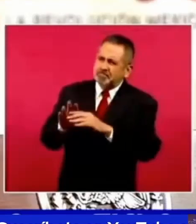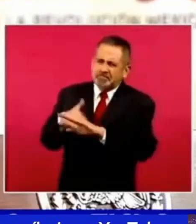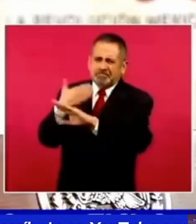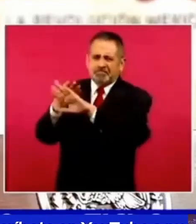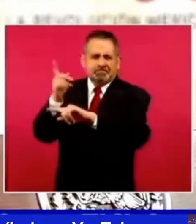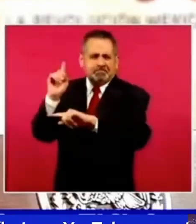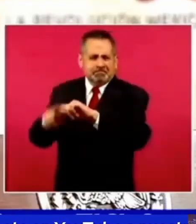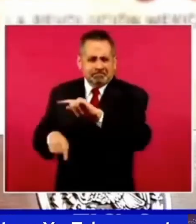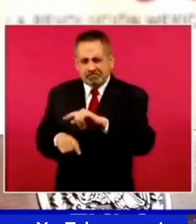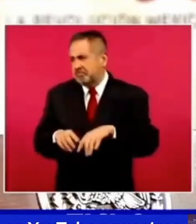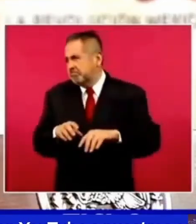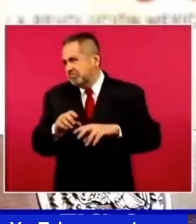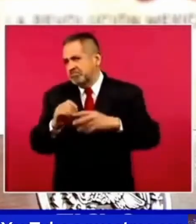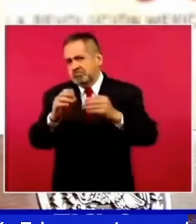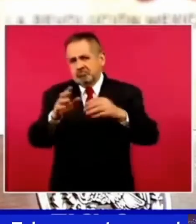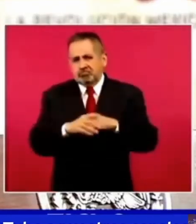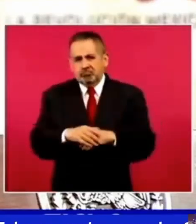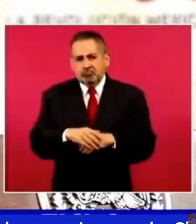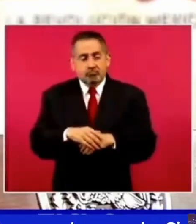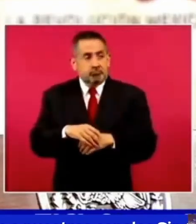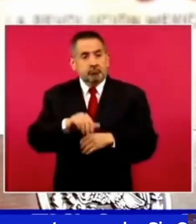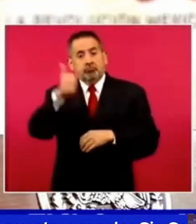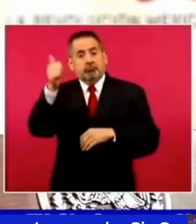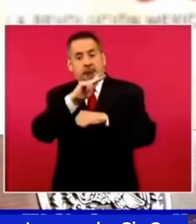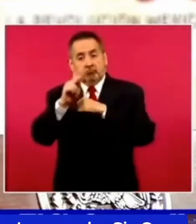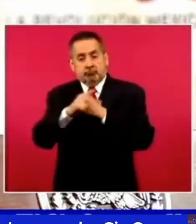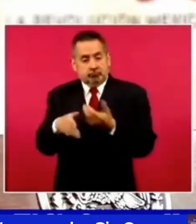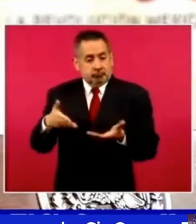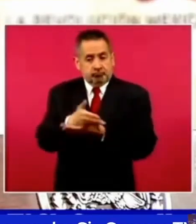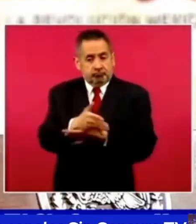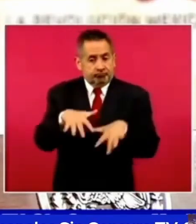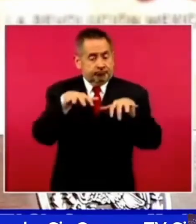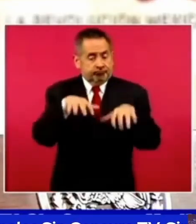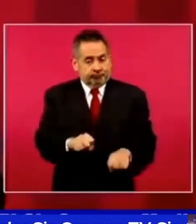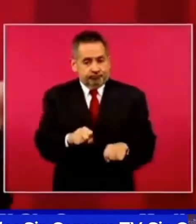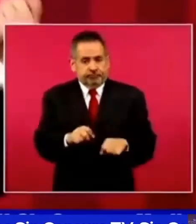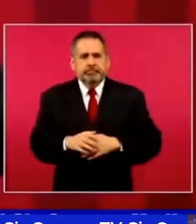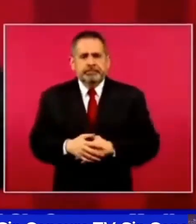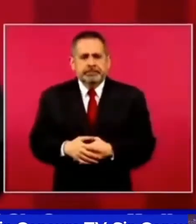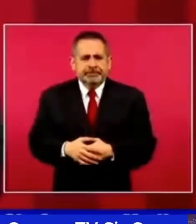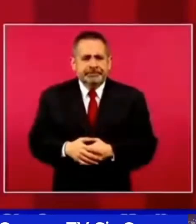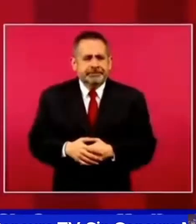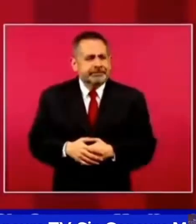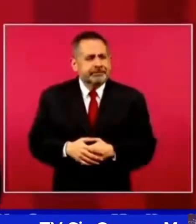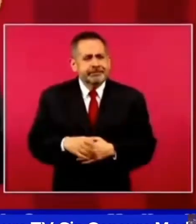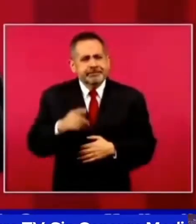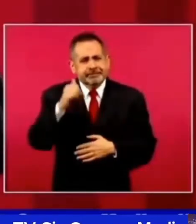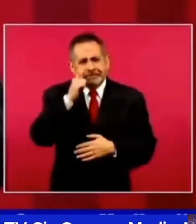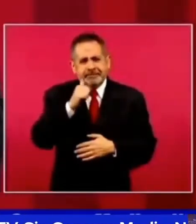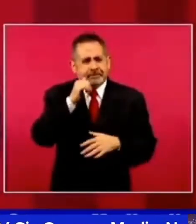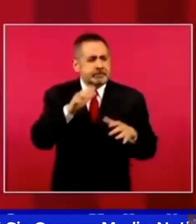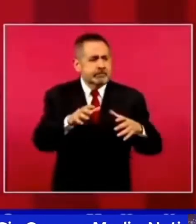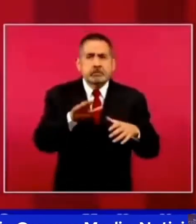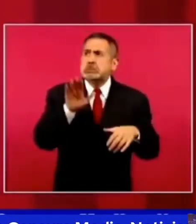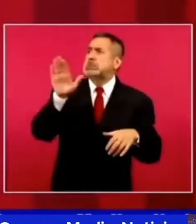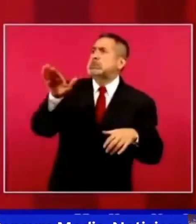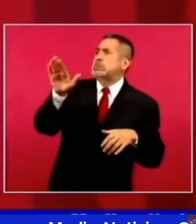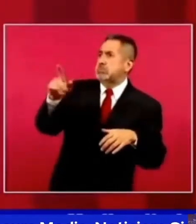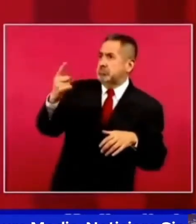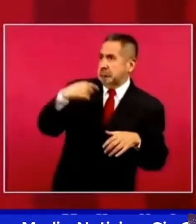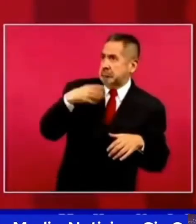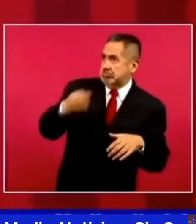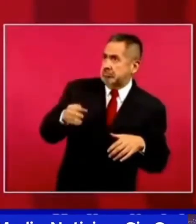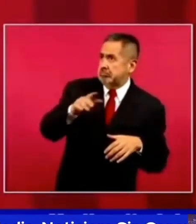o a través de una invasión a nuestro territorio, siempre se buscaba el reconocimiento